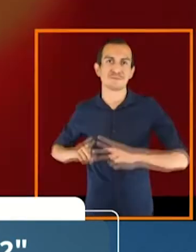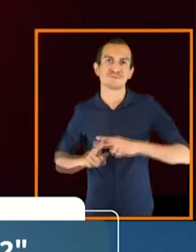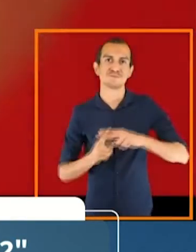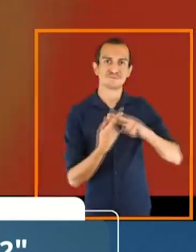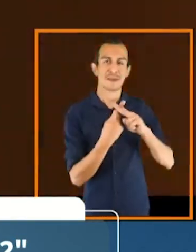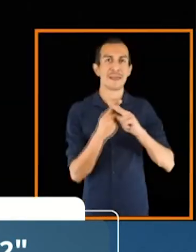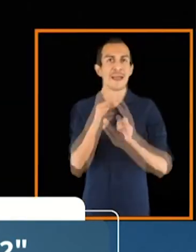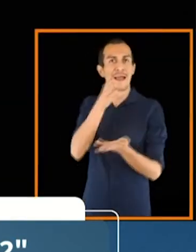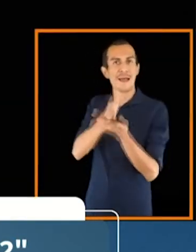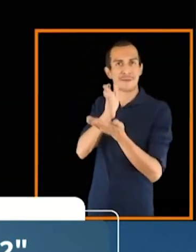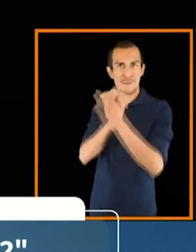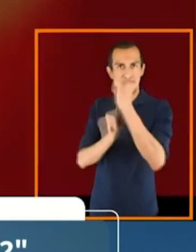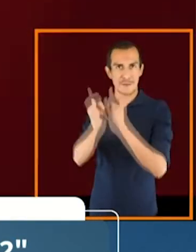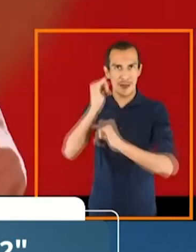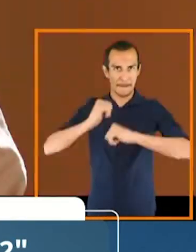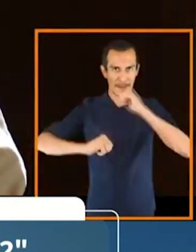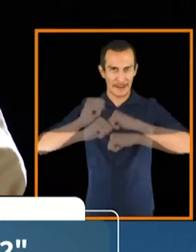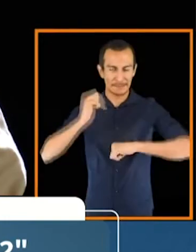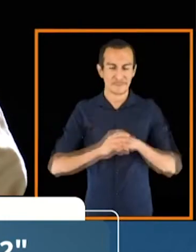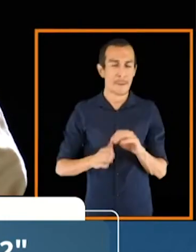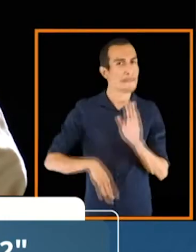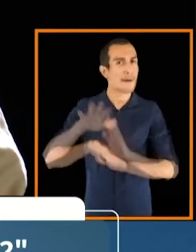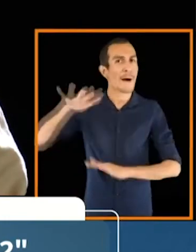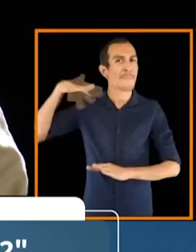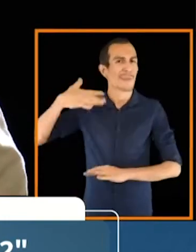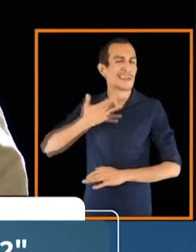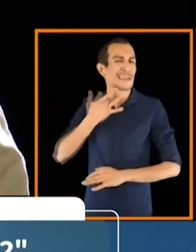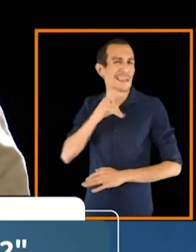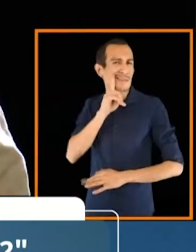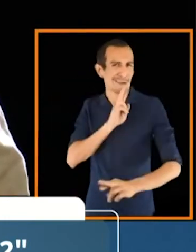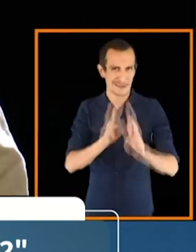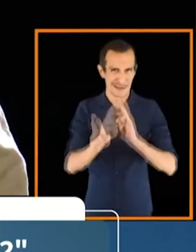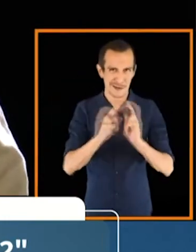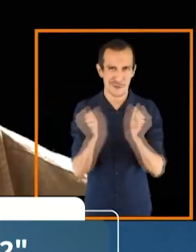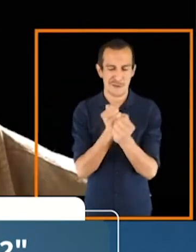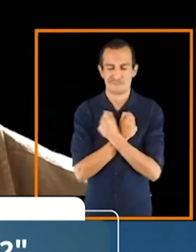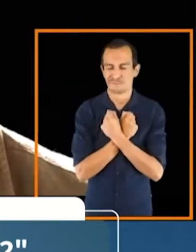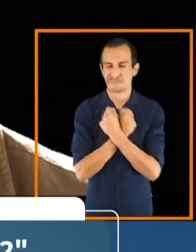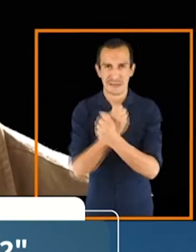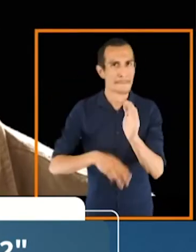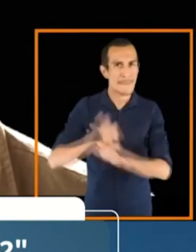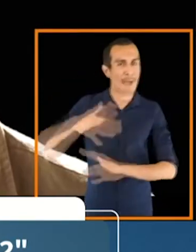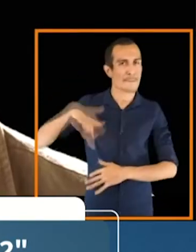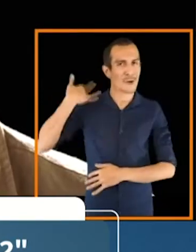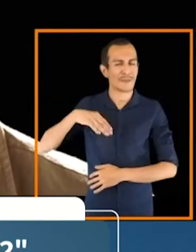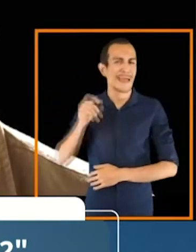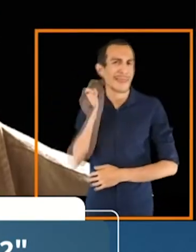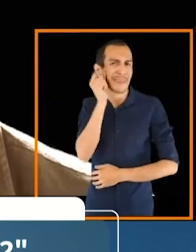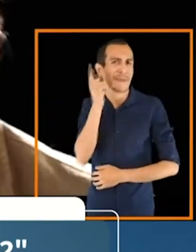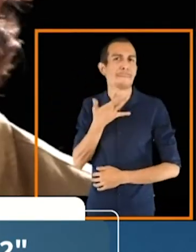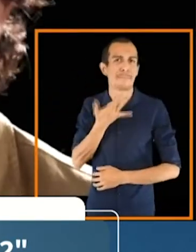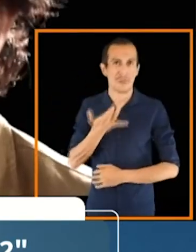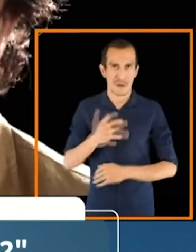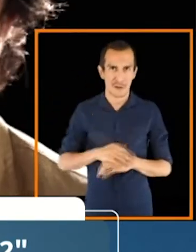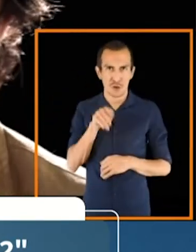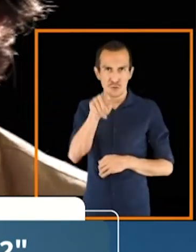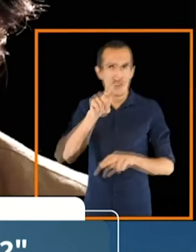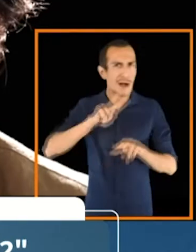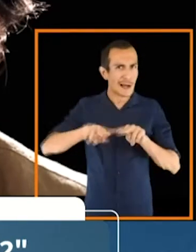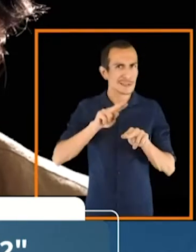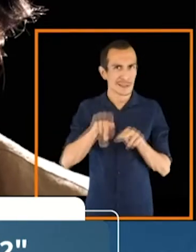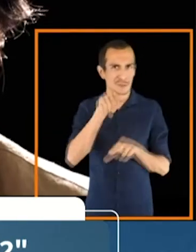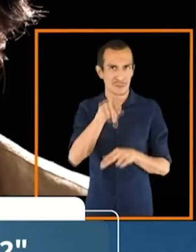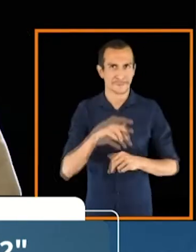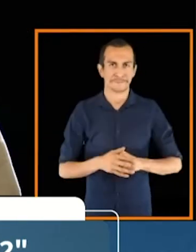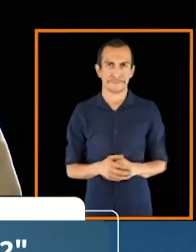que ganó en algún momento una empresa de nuestra región este concurso también, ¿o no? Sí, así es. El año pasado se hizo Nada